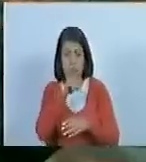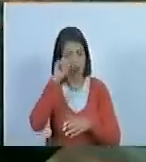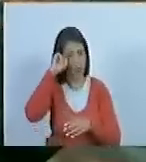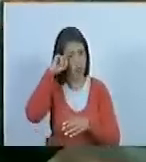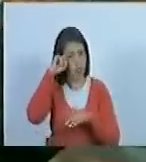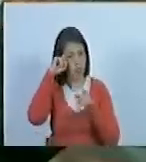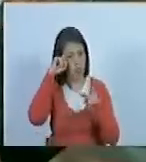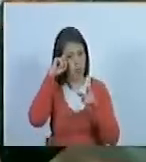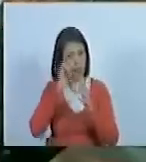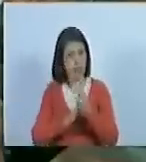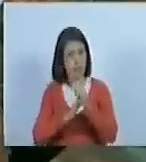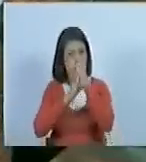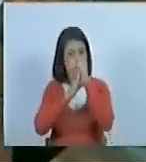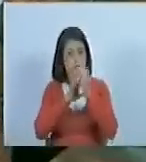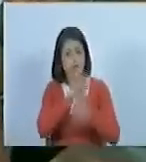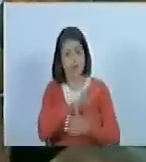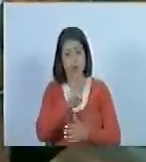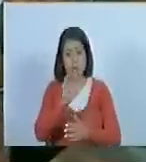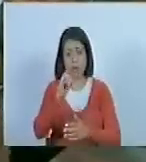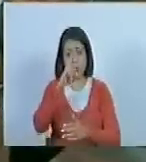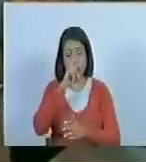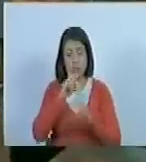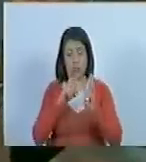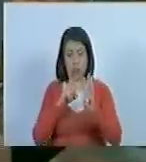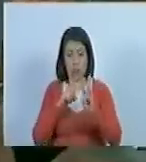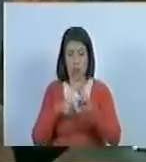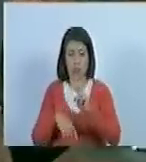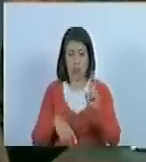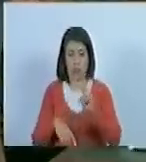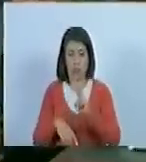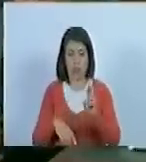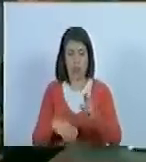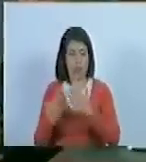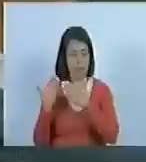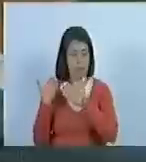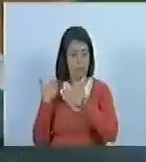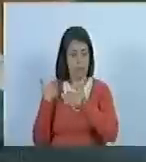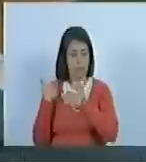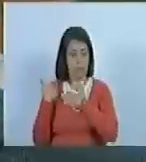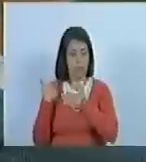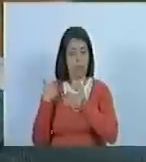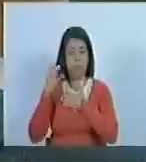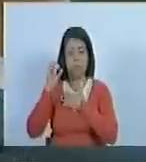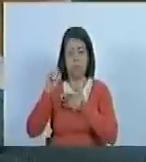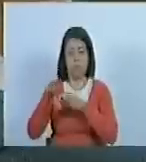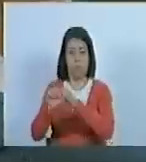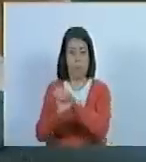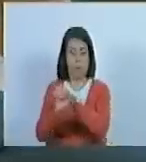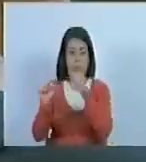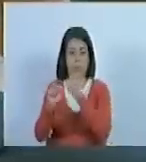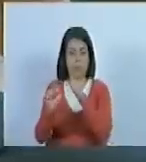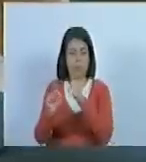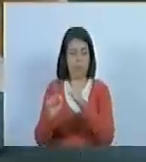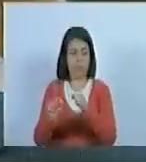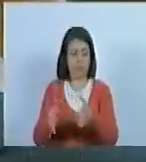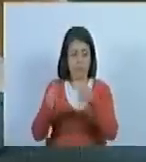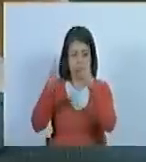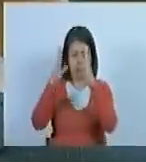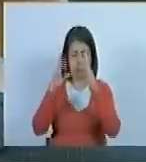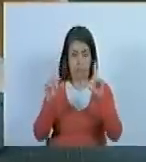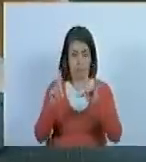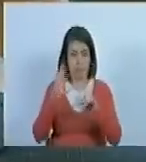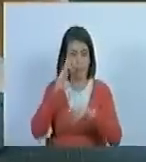recuerda muy bien, dirigió en esos 40 años en la Cuarta República, se encargó con sus caballeros de poner bombas en medios de comunicación,